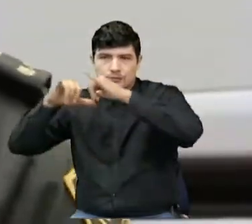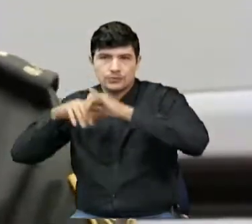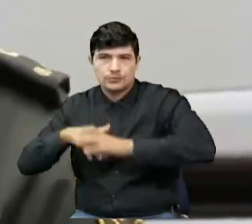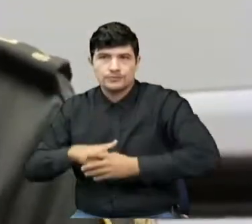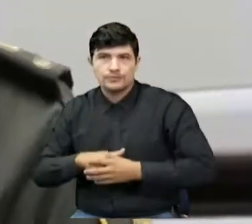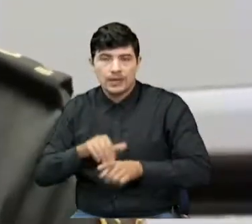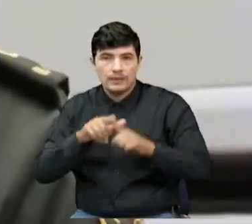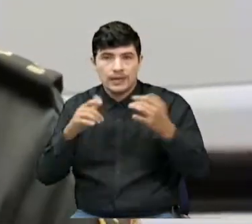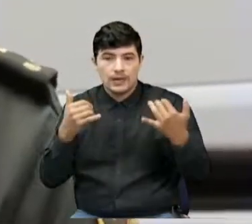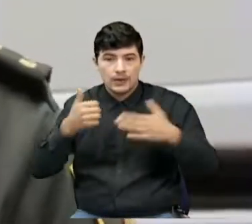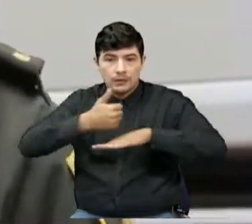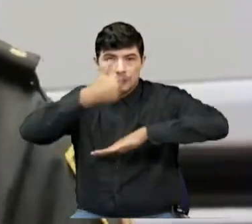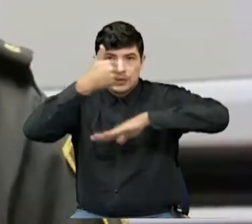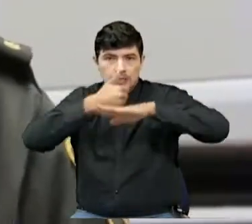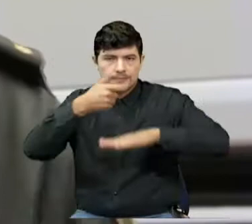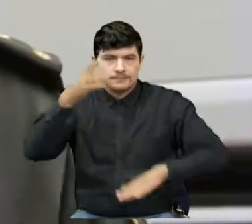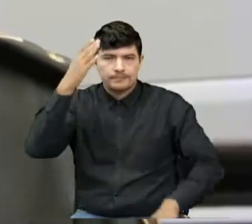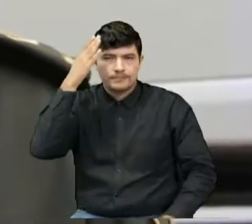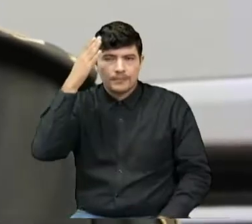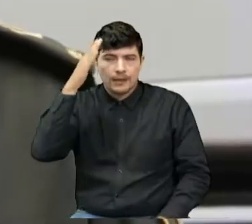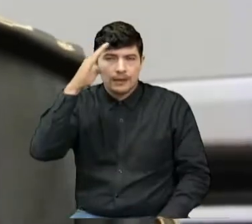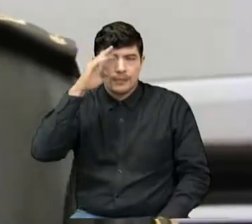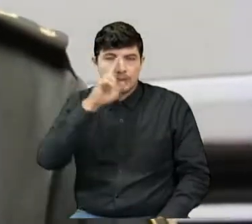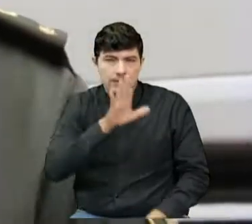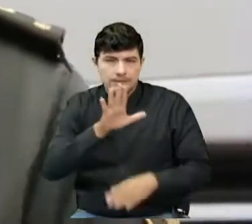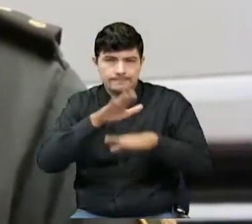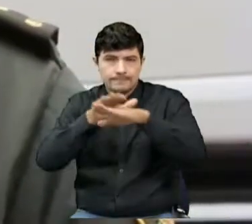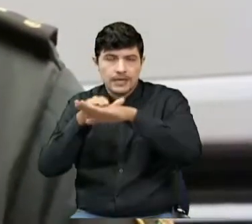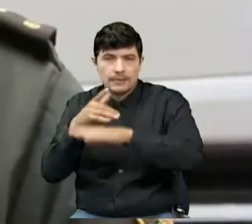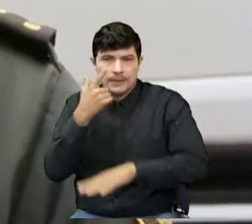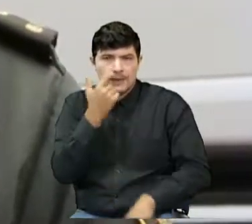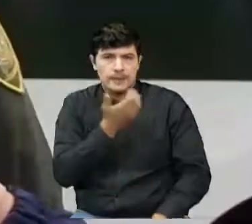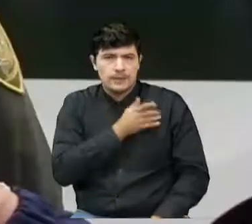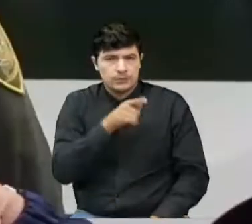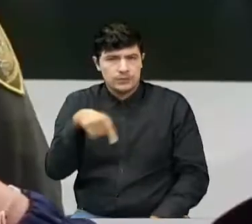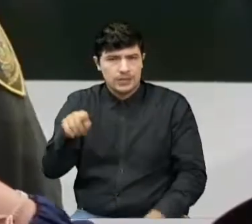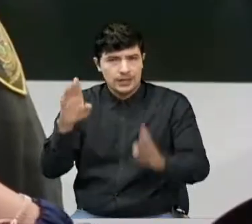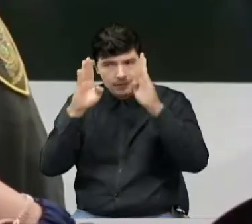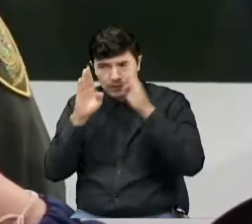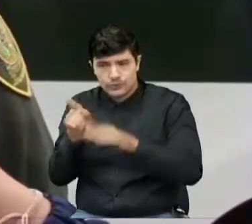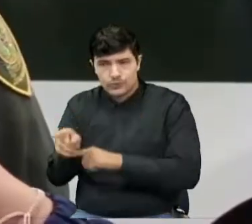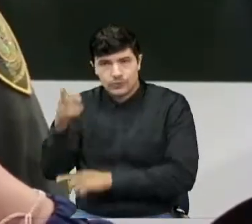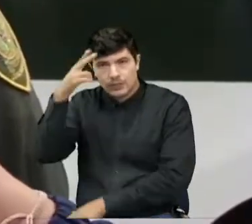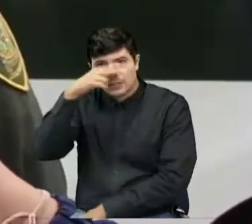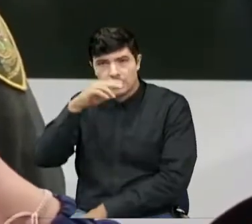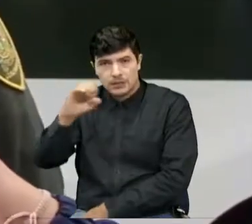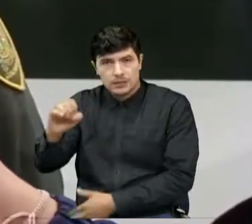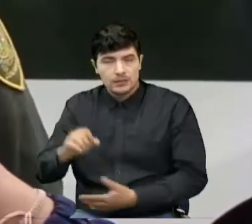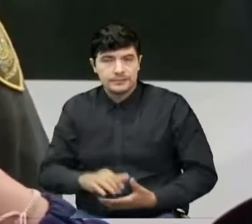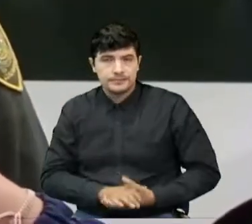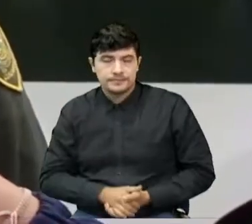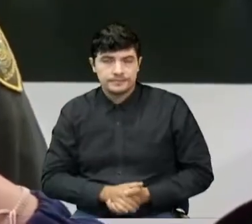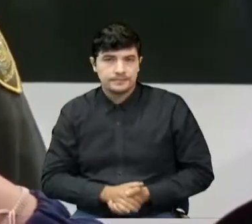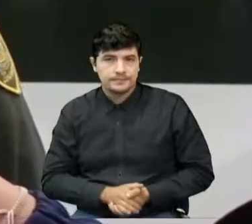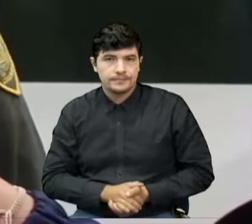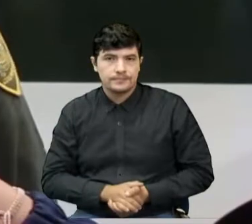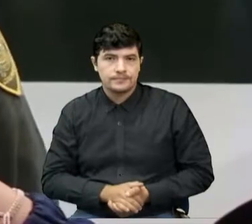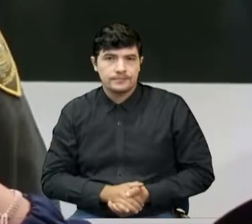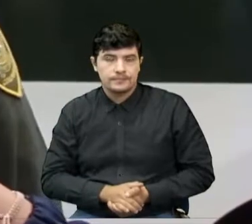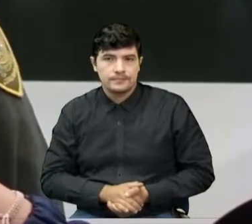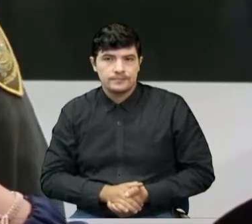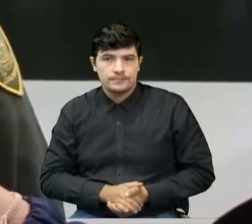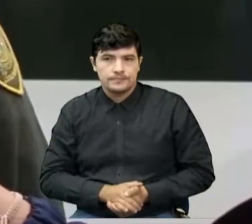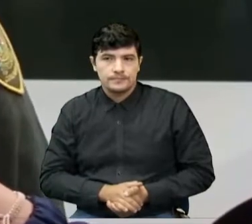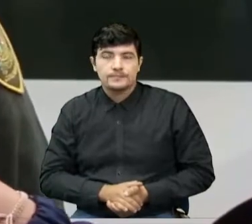autoridades piden a los padres de familia prestar mayor atención a sus hijos de pronto invitarlos darles a conocer que existen